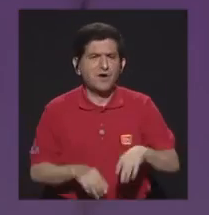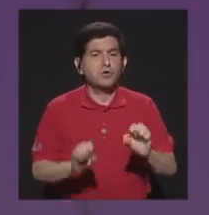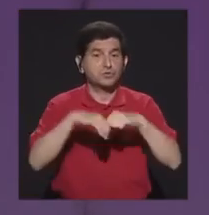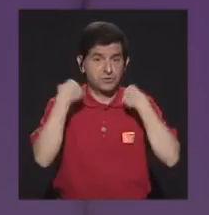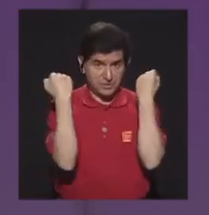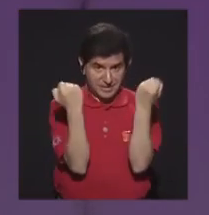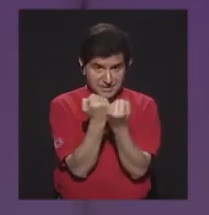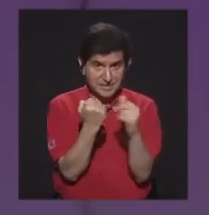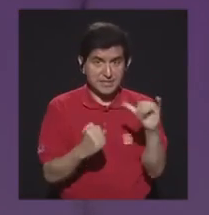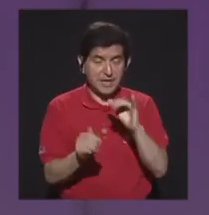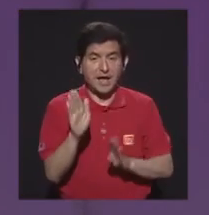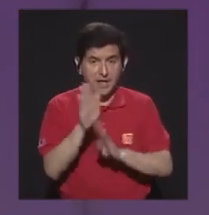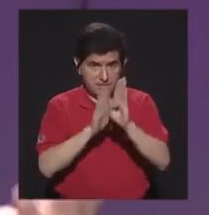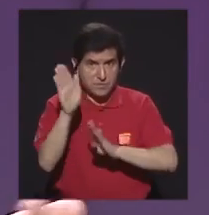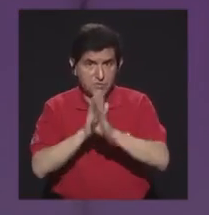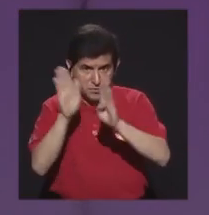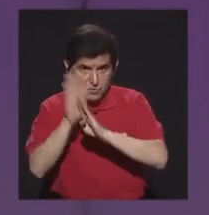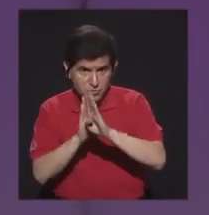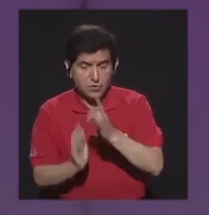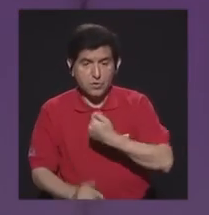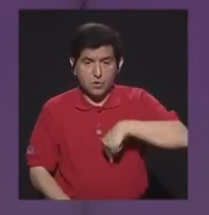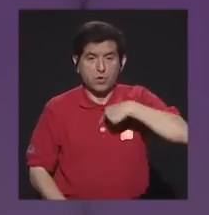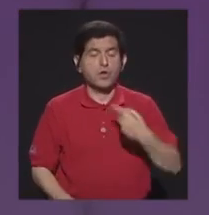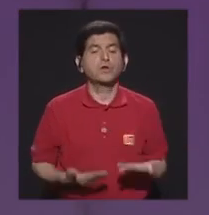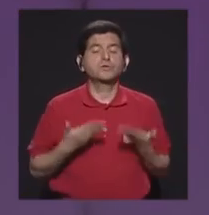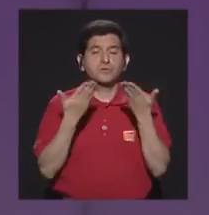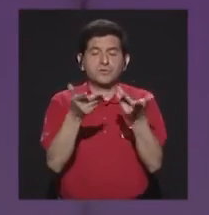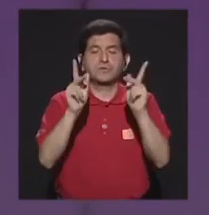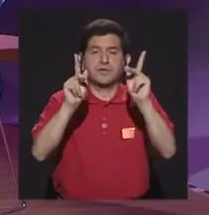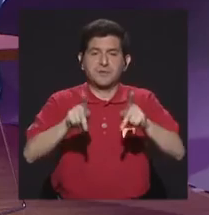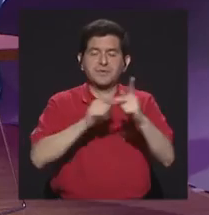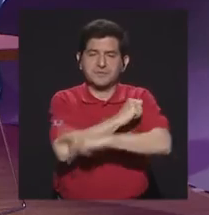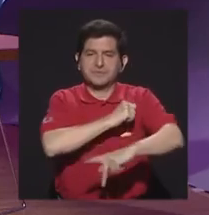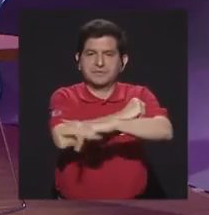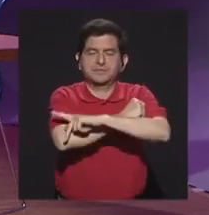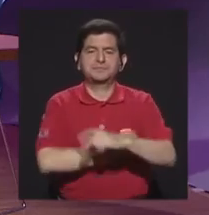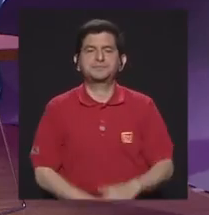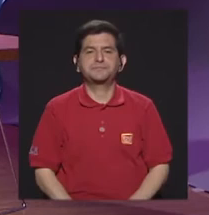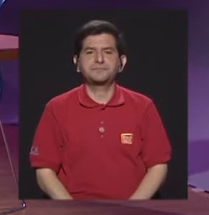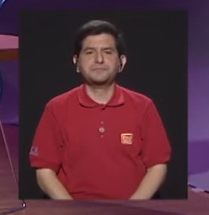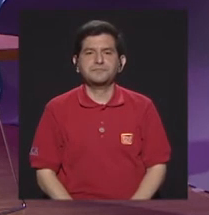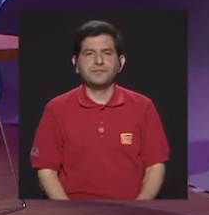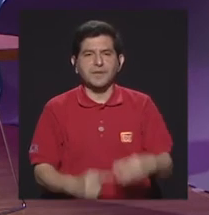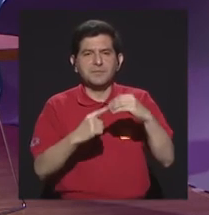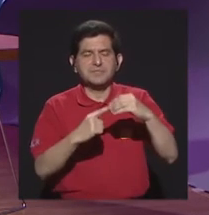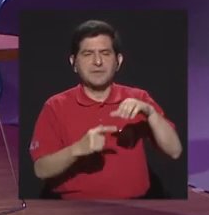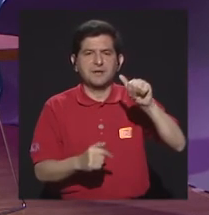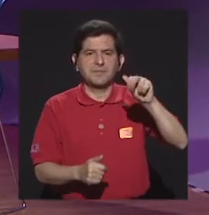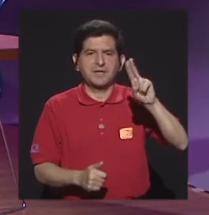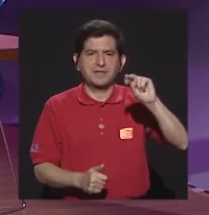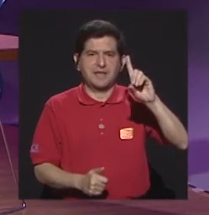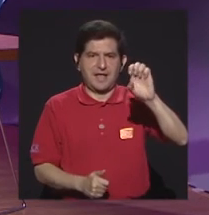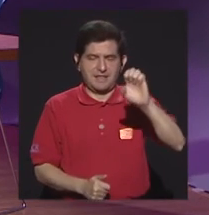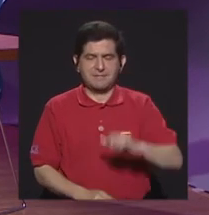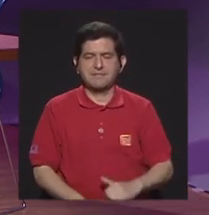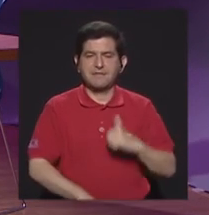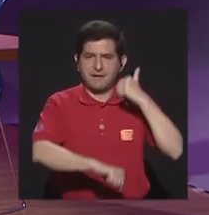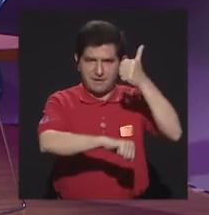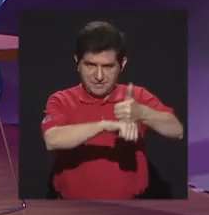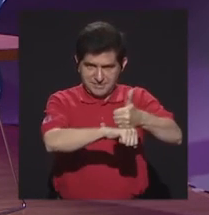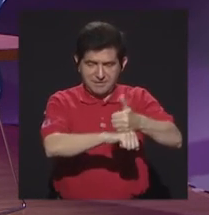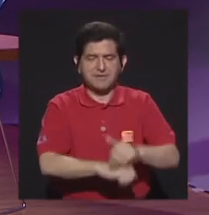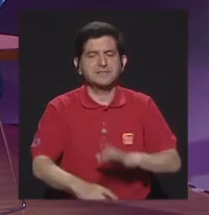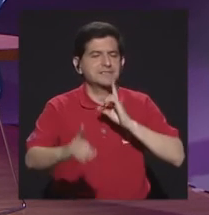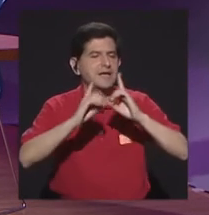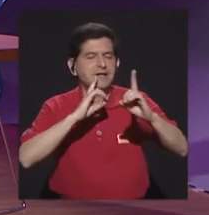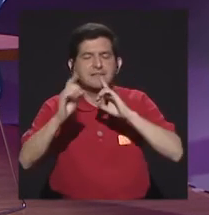sindicato pues estamos desarrollando y lo ponemos en disposición del país. Sí, que ante todo la ANDE quiere establecer y que haya un